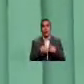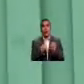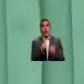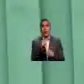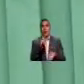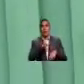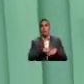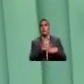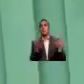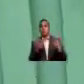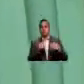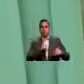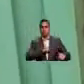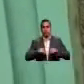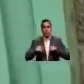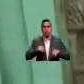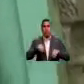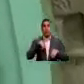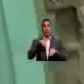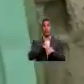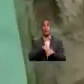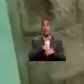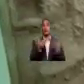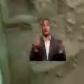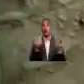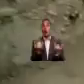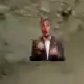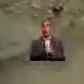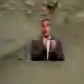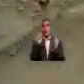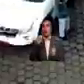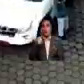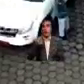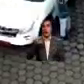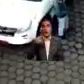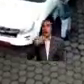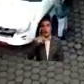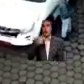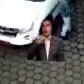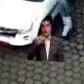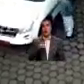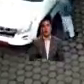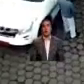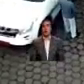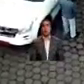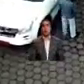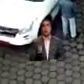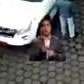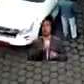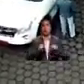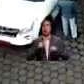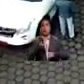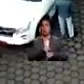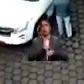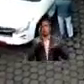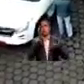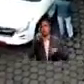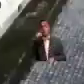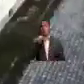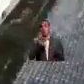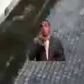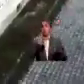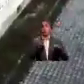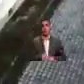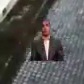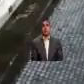como consecuencia del movimiento telúrico ocurrido esta mañana en Machachi. El primer sismo se registró a las